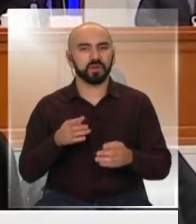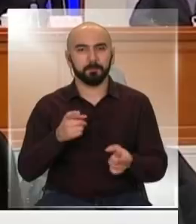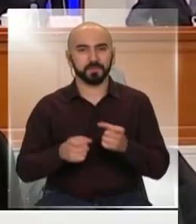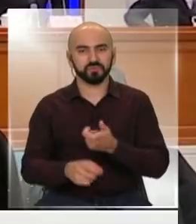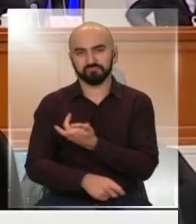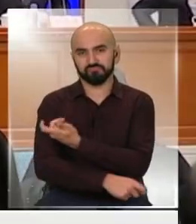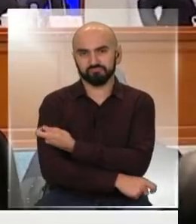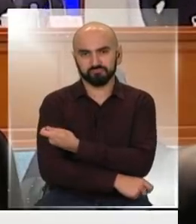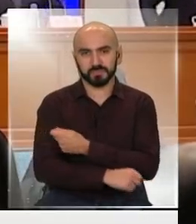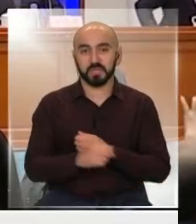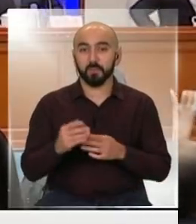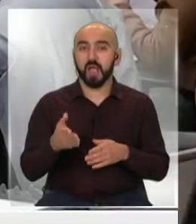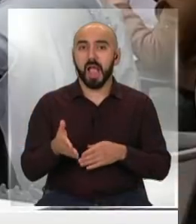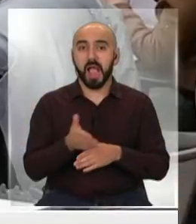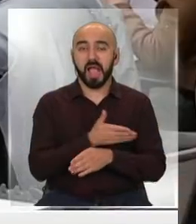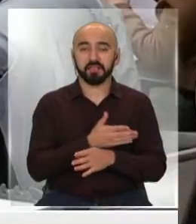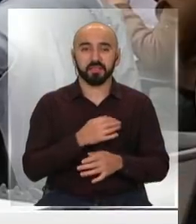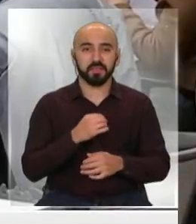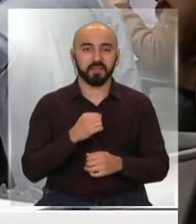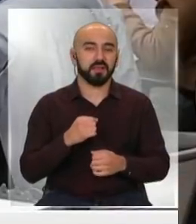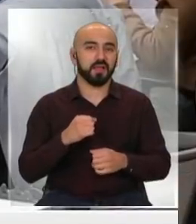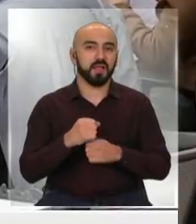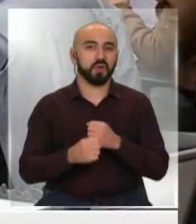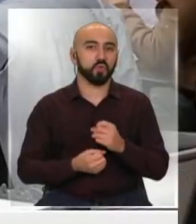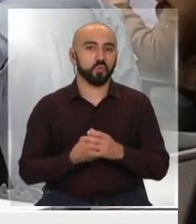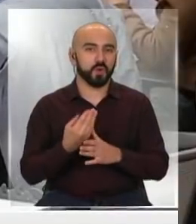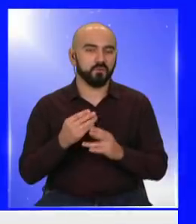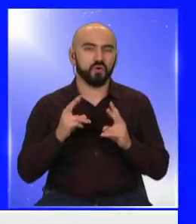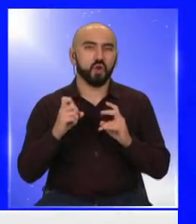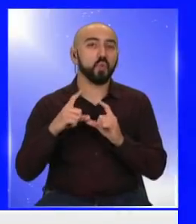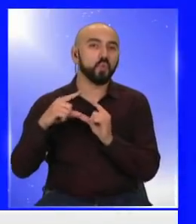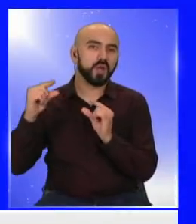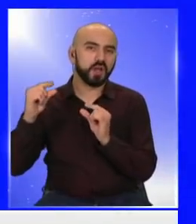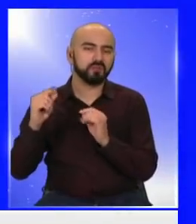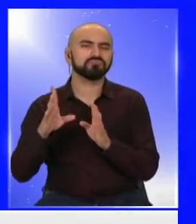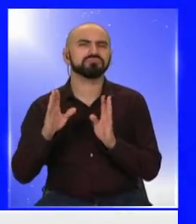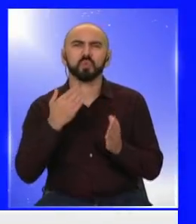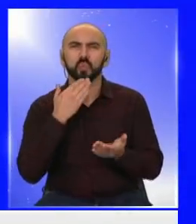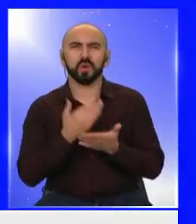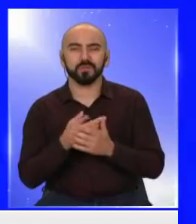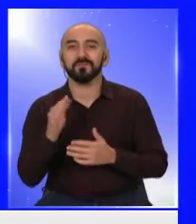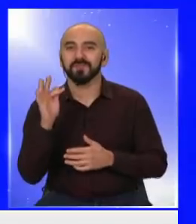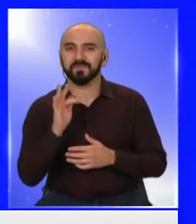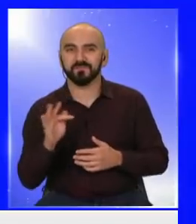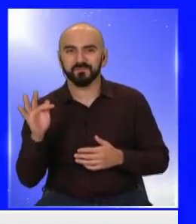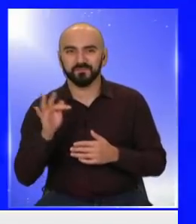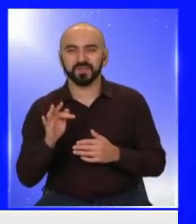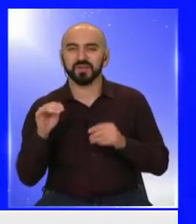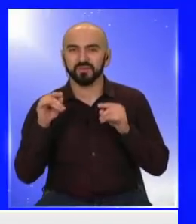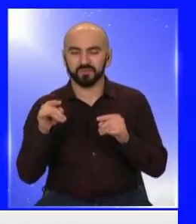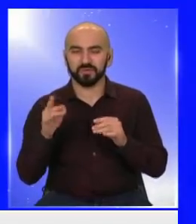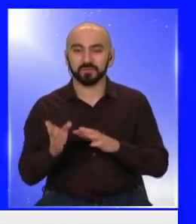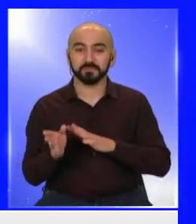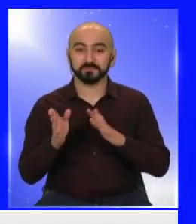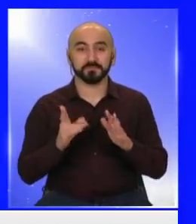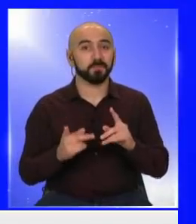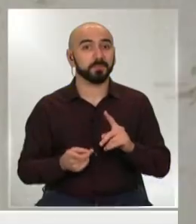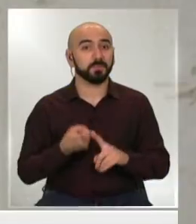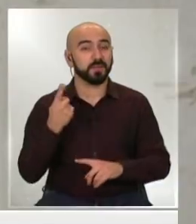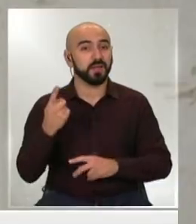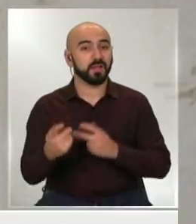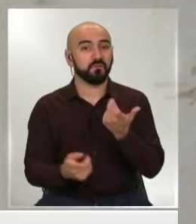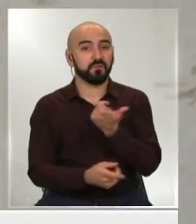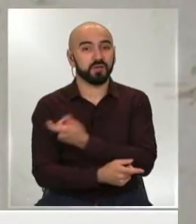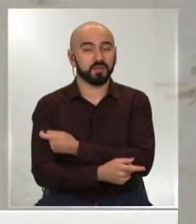antes de la celebración del año nuevo lunar en febrero que allí sí que se obtenga masivamente es la primera vacuna producida